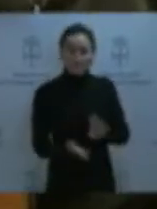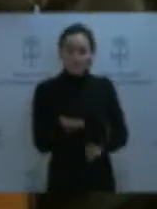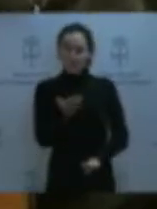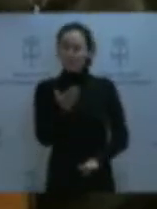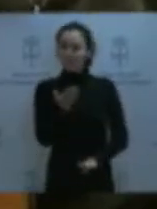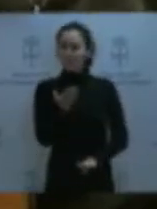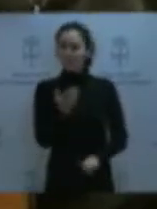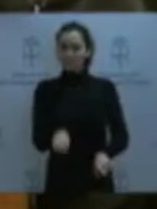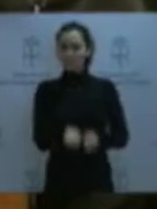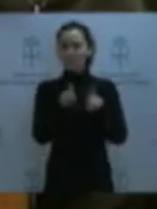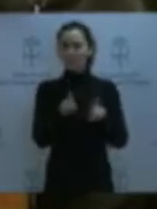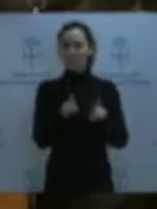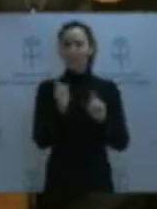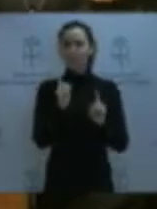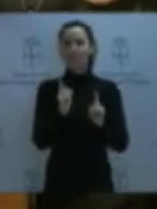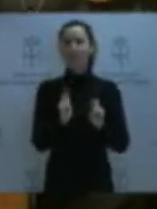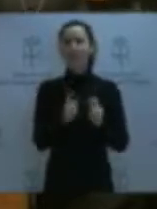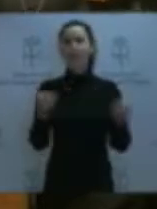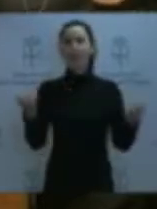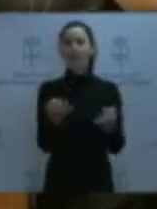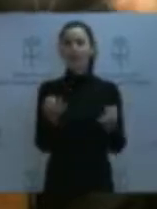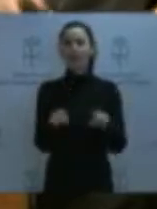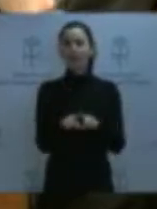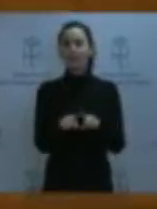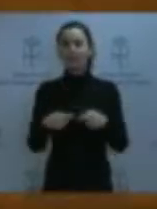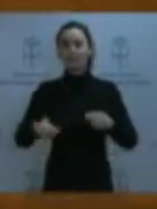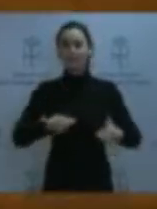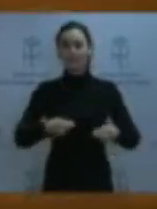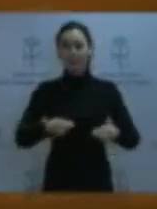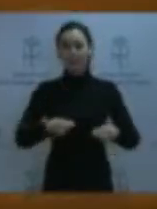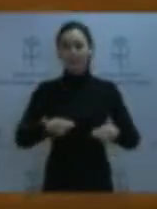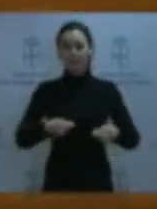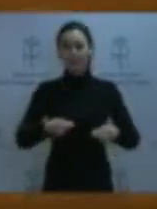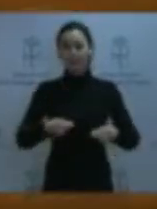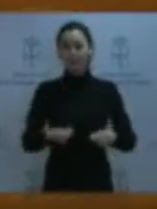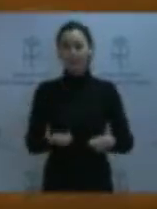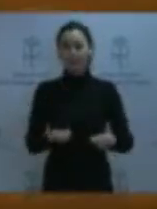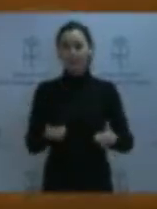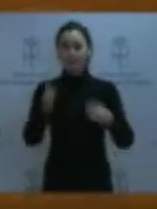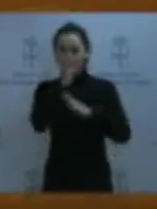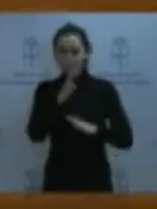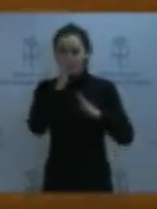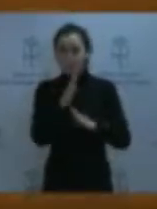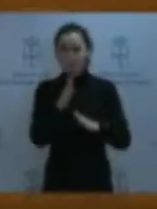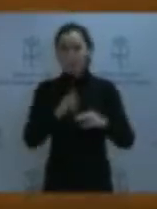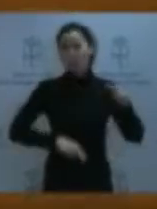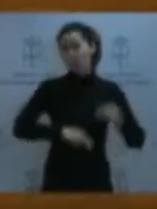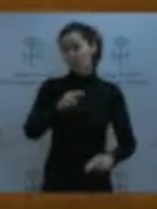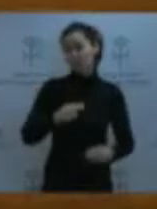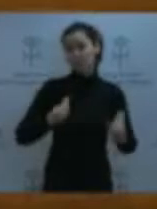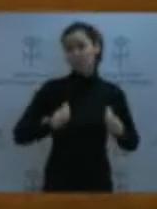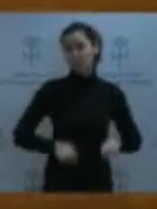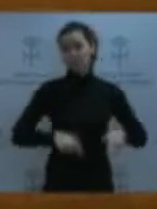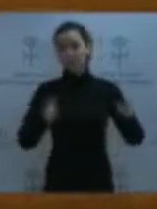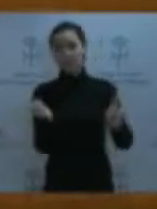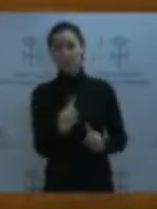porque les decíamos que eso lo único que contribuye es a dopar el mercado. No les propusimos ni construir vivienda ni reforzar las ayudas al